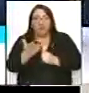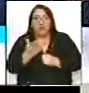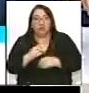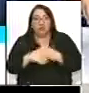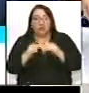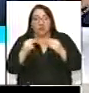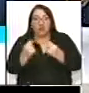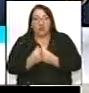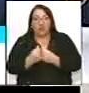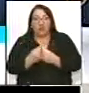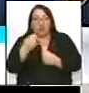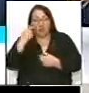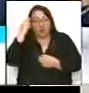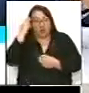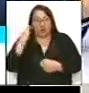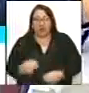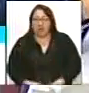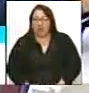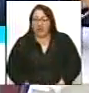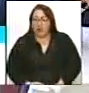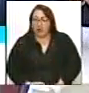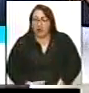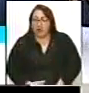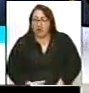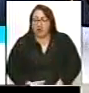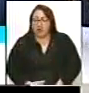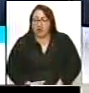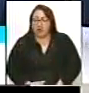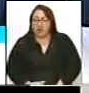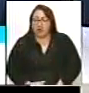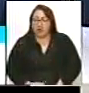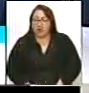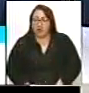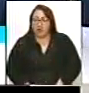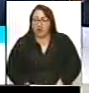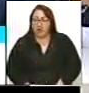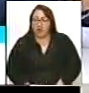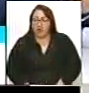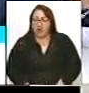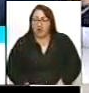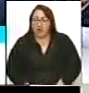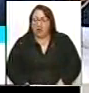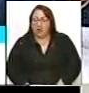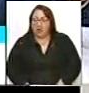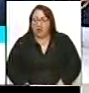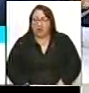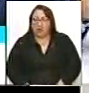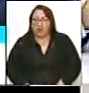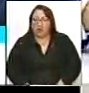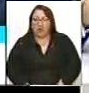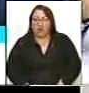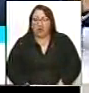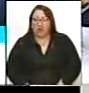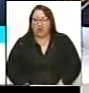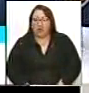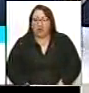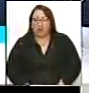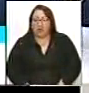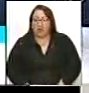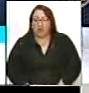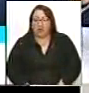los partidos políticos. Sin embargo, considero que sería un error impedir que en las elecciones